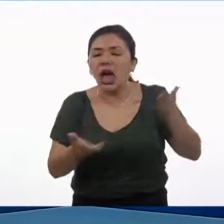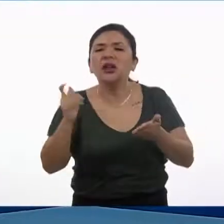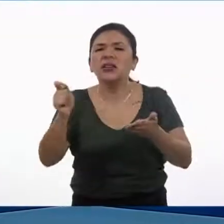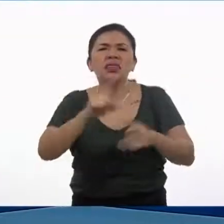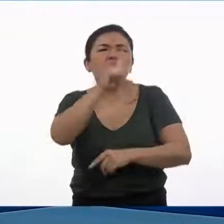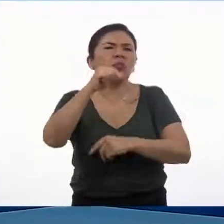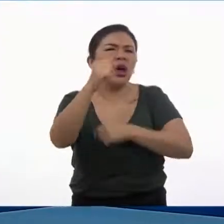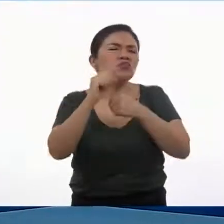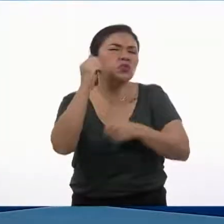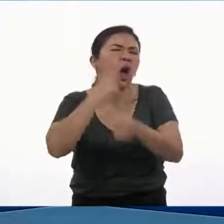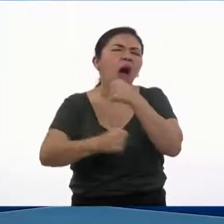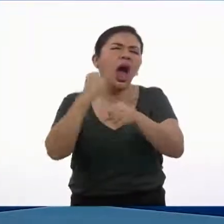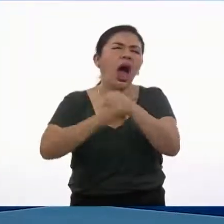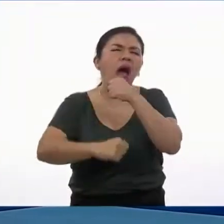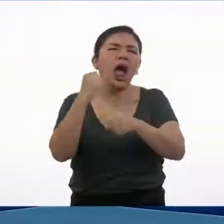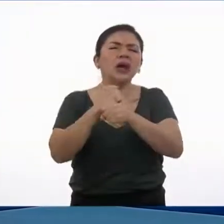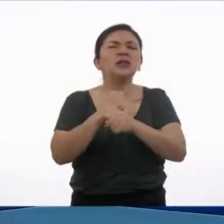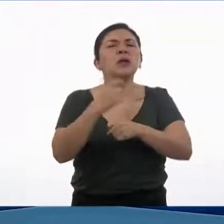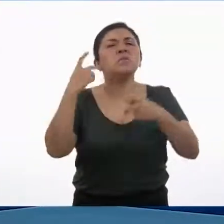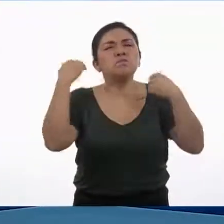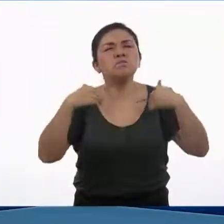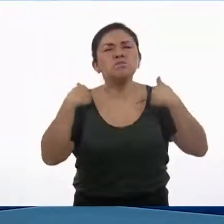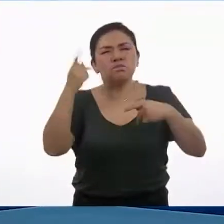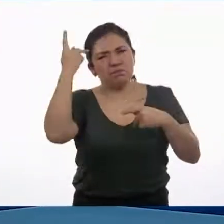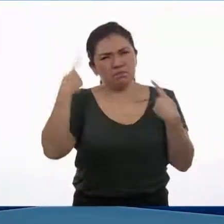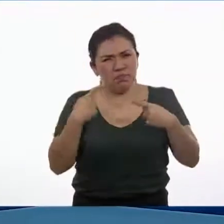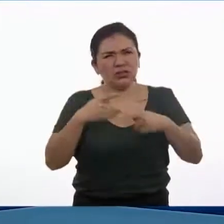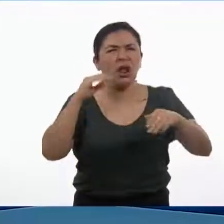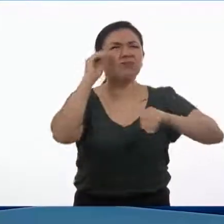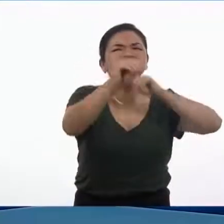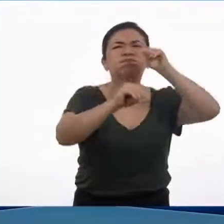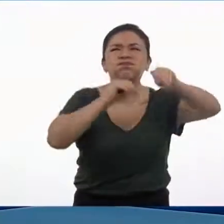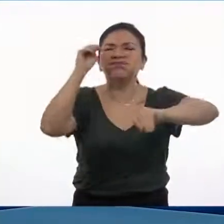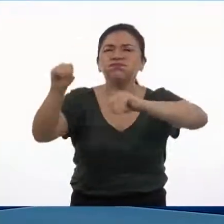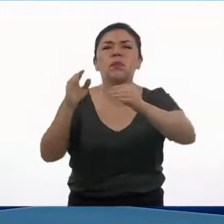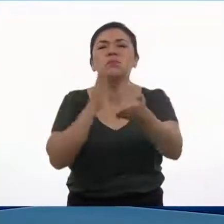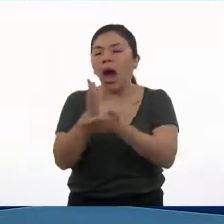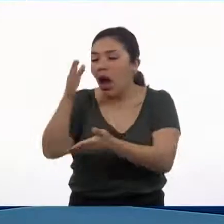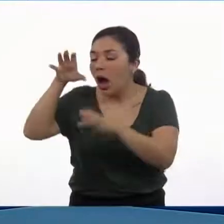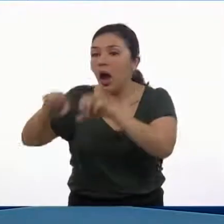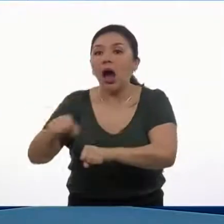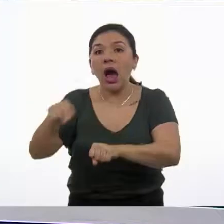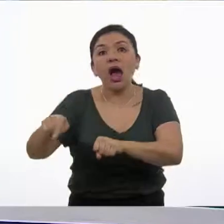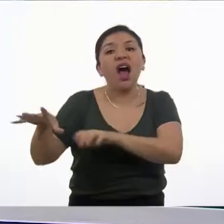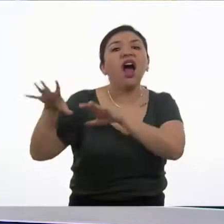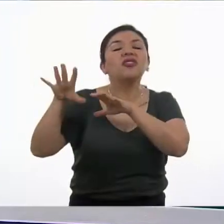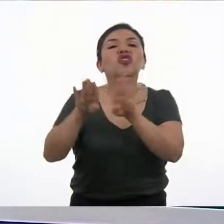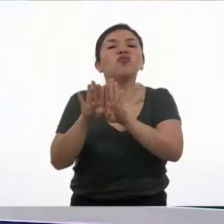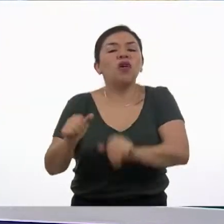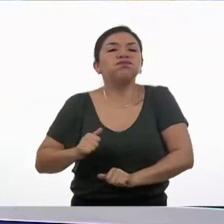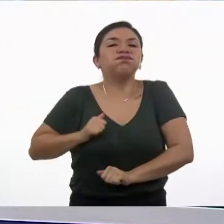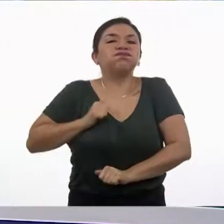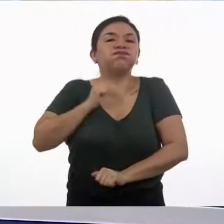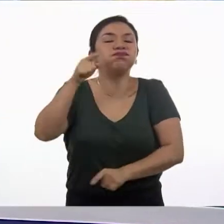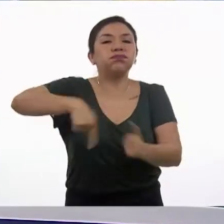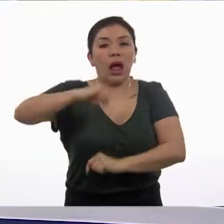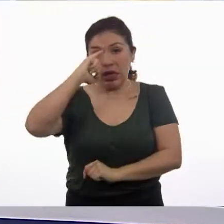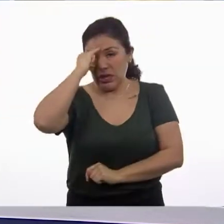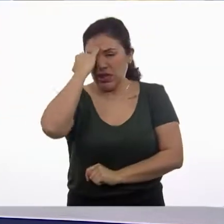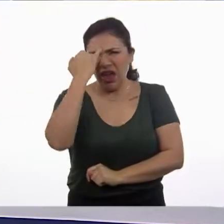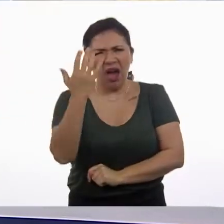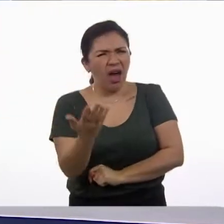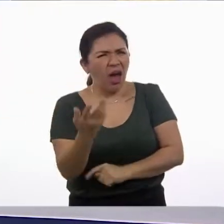de muchos siglos de nomadismo, tomando así el control de gran parte de la India. Y entonces, si los del Valle